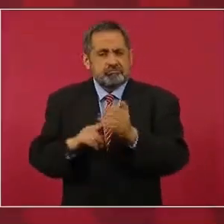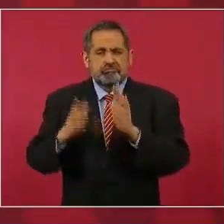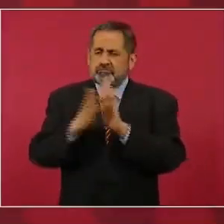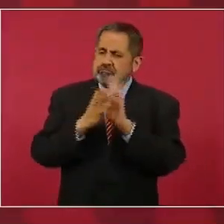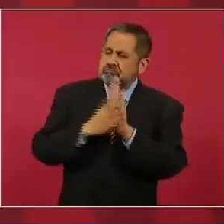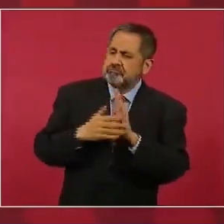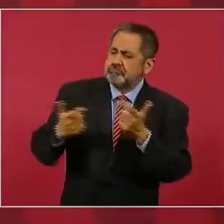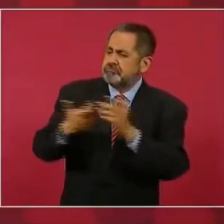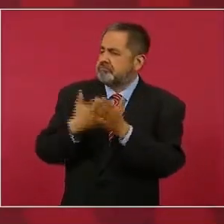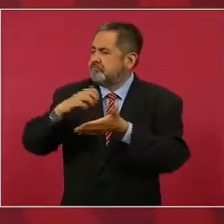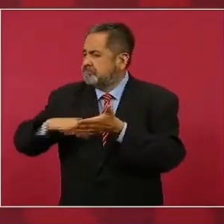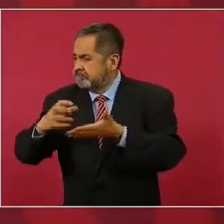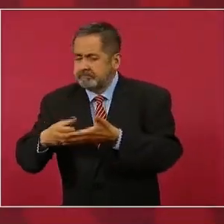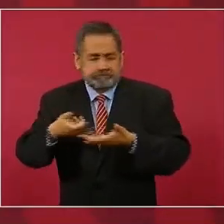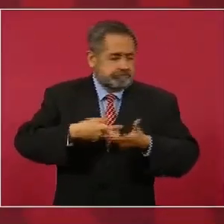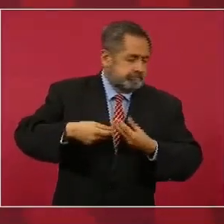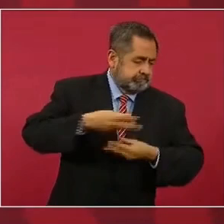cuotas sindicales.